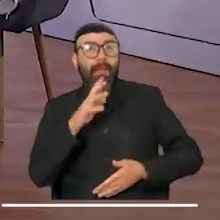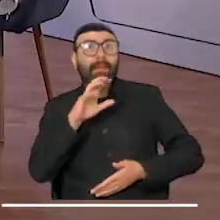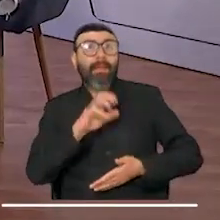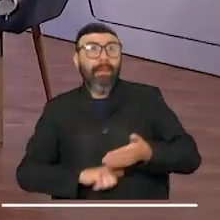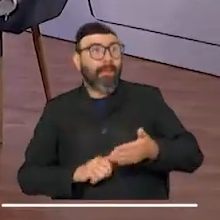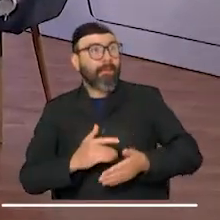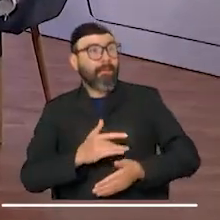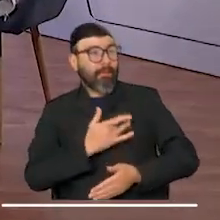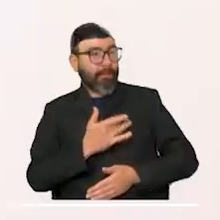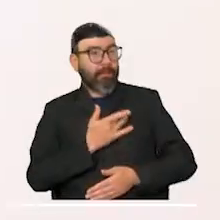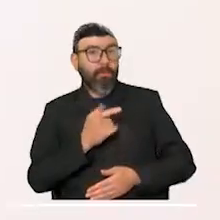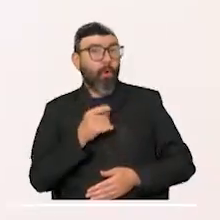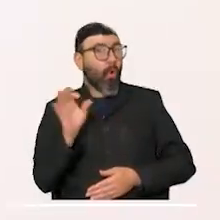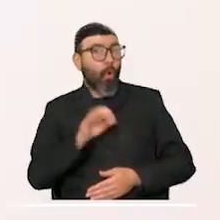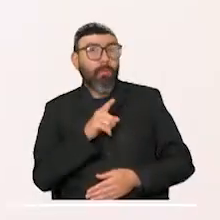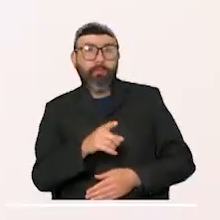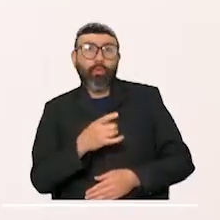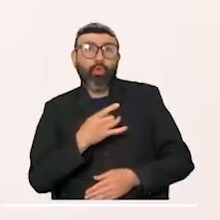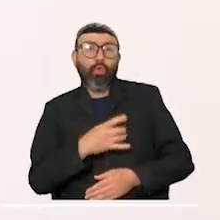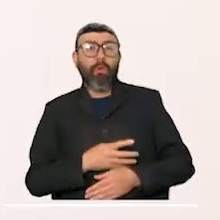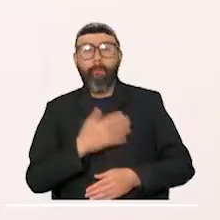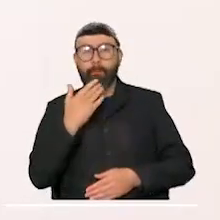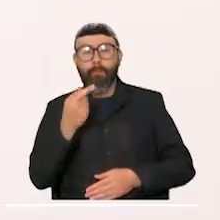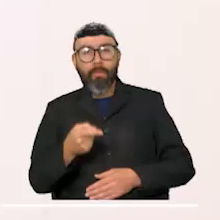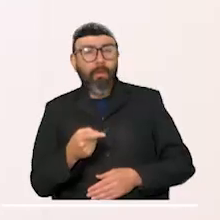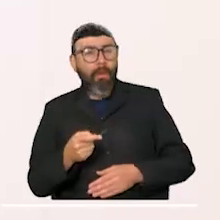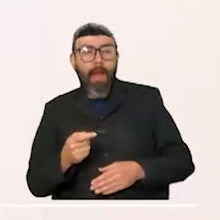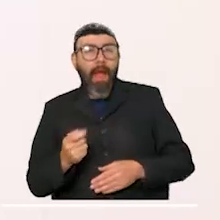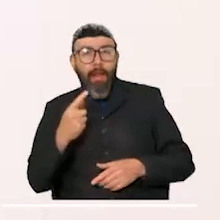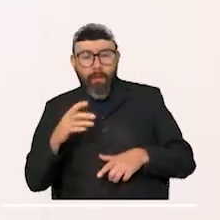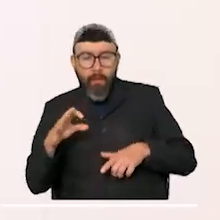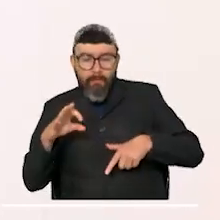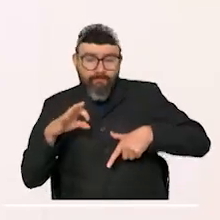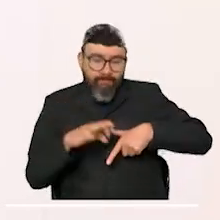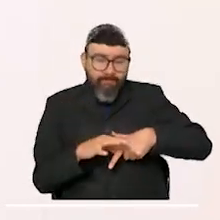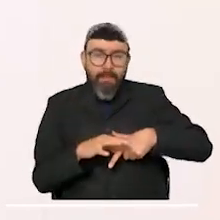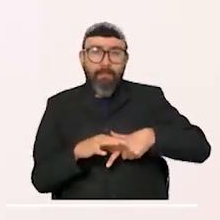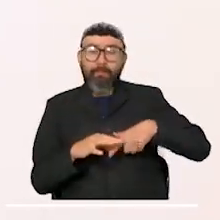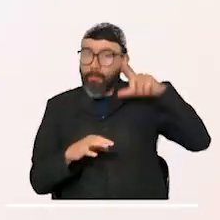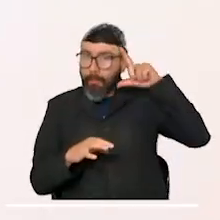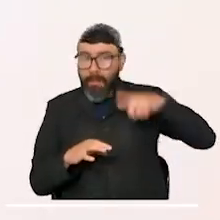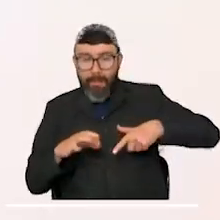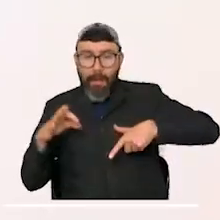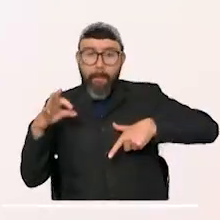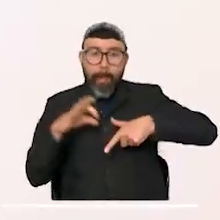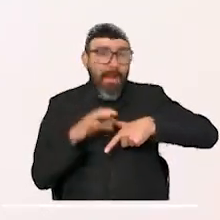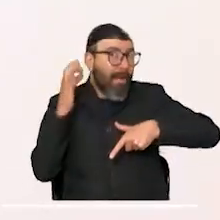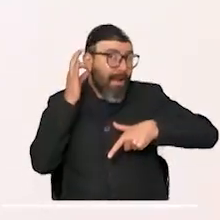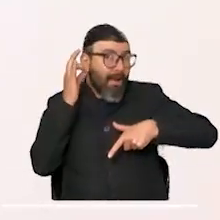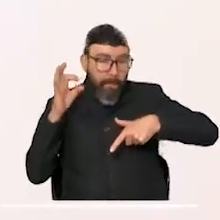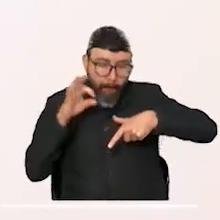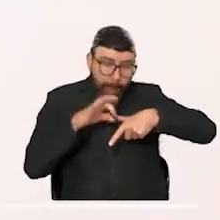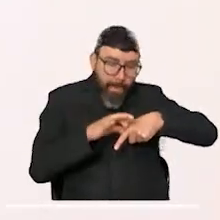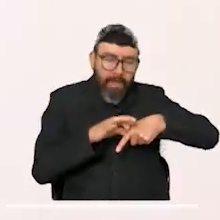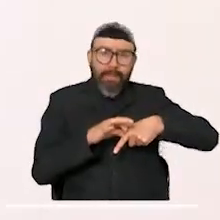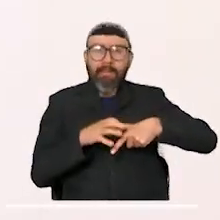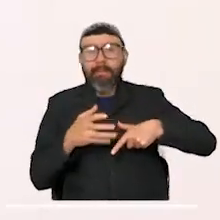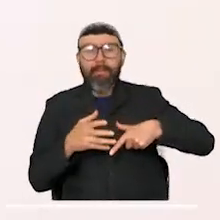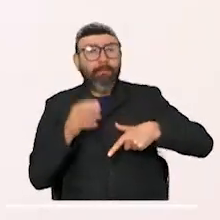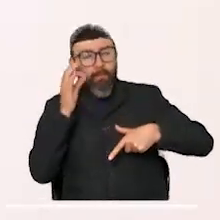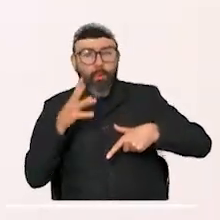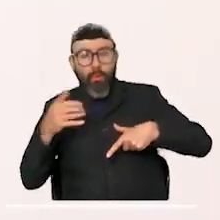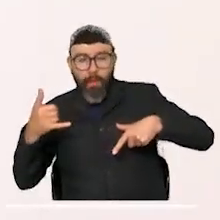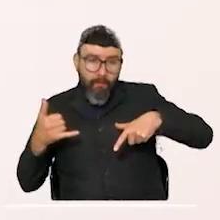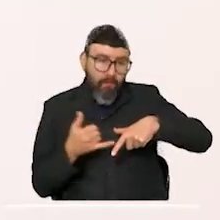o que van a generar dolor de pronto piercings en un área un poquito incómoda va a generar molestias durante la